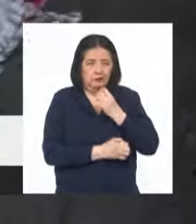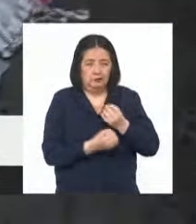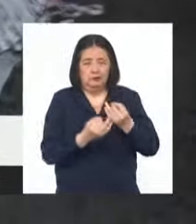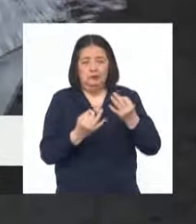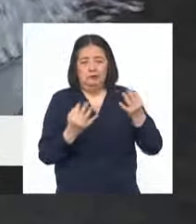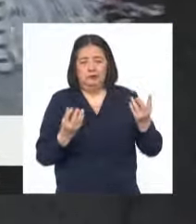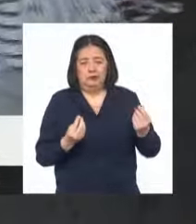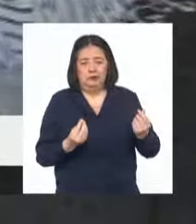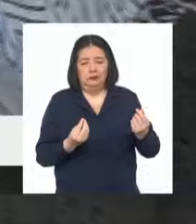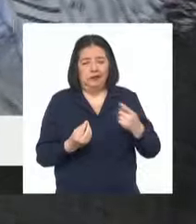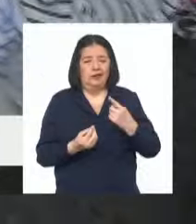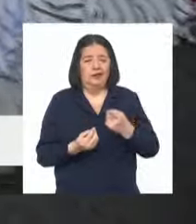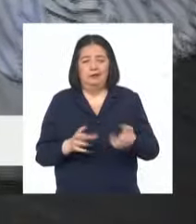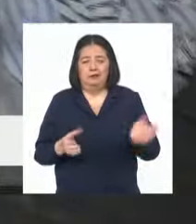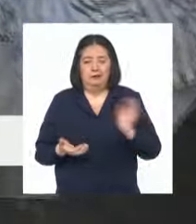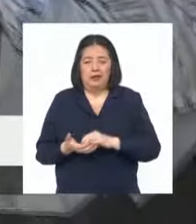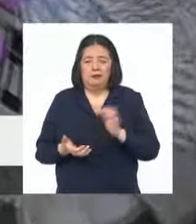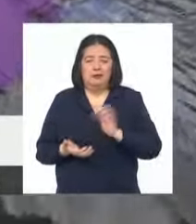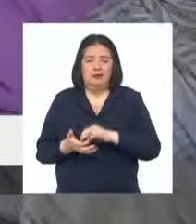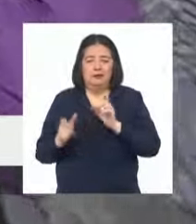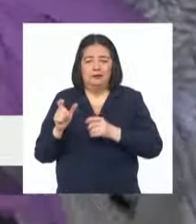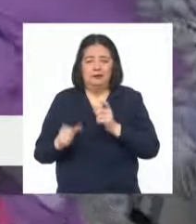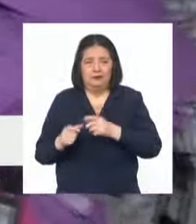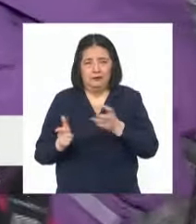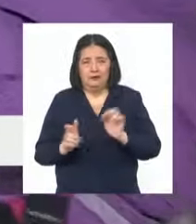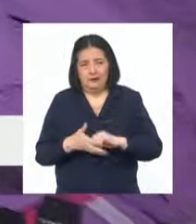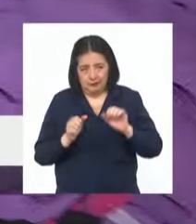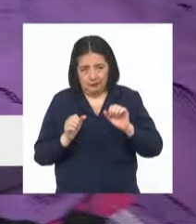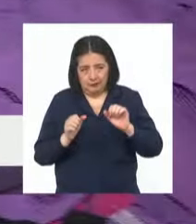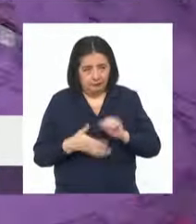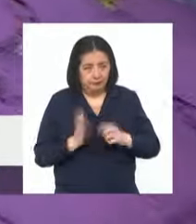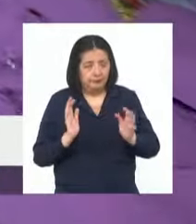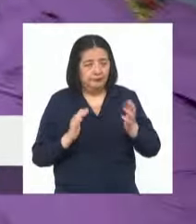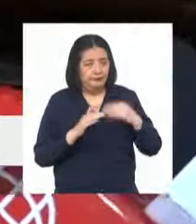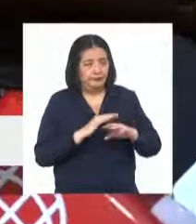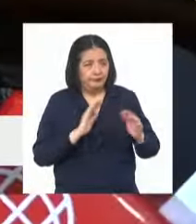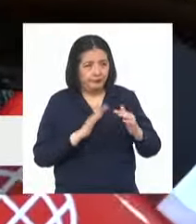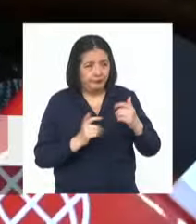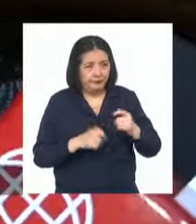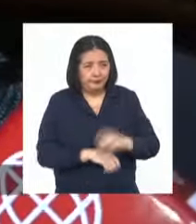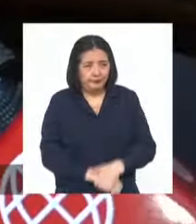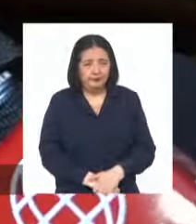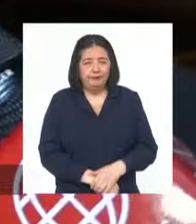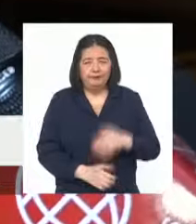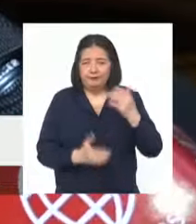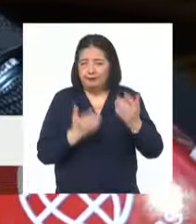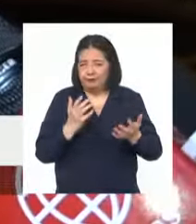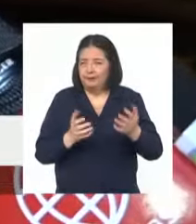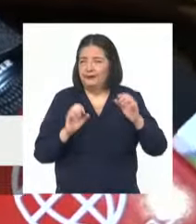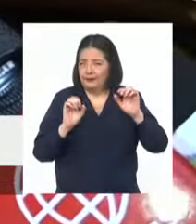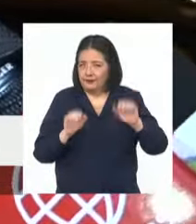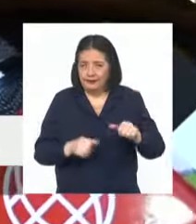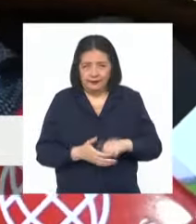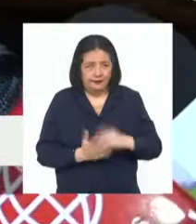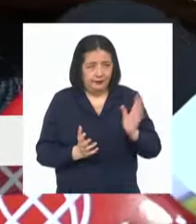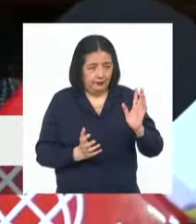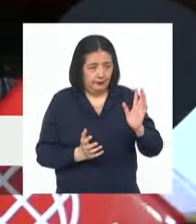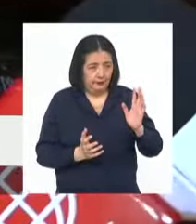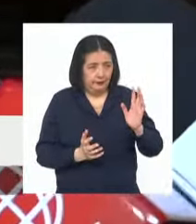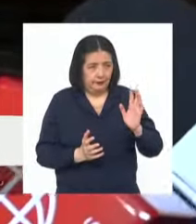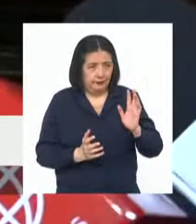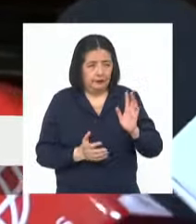de prendas, la banda tendría más integrantes con acceso a las tiendas. Y es muy probable la existencia de un rol